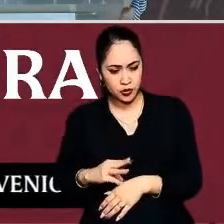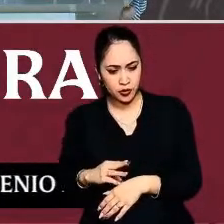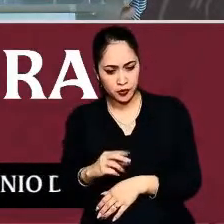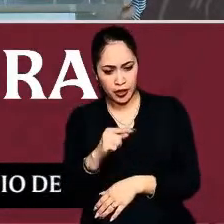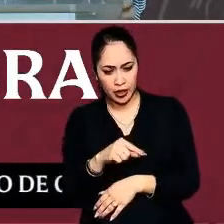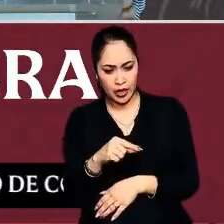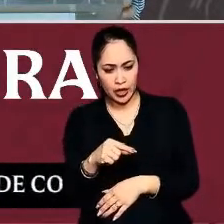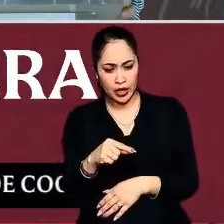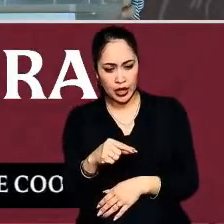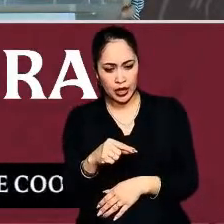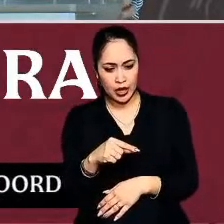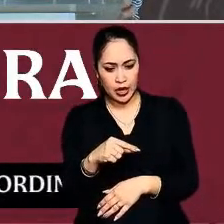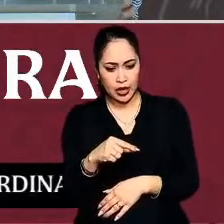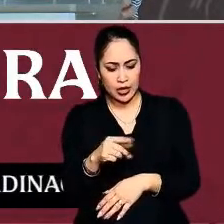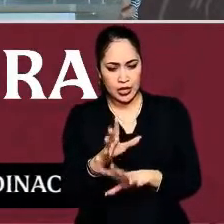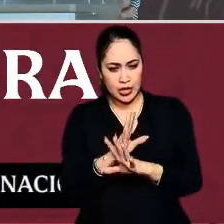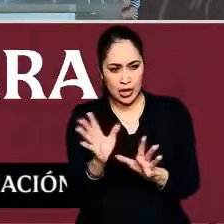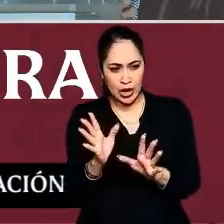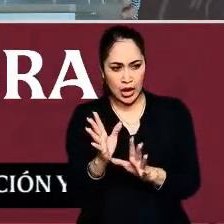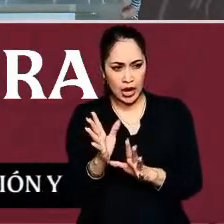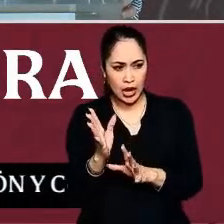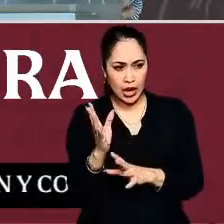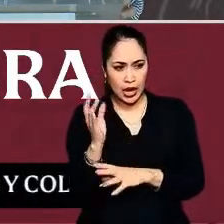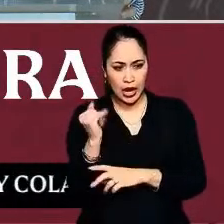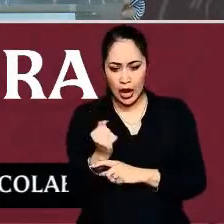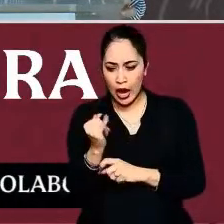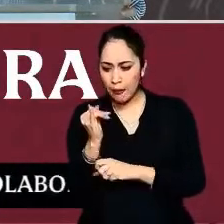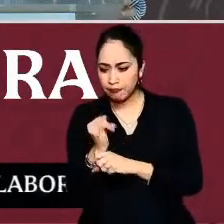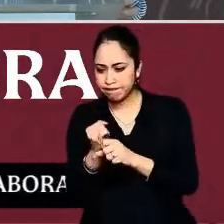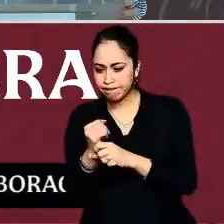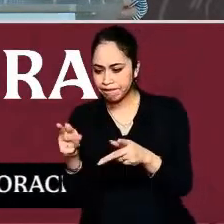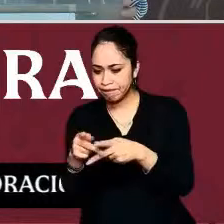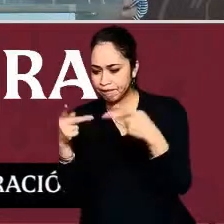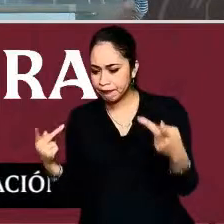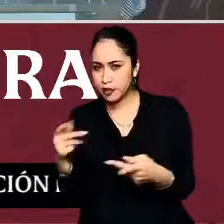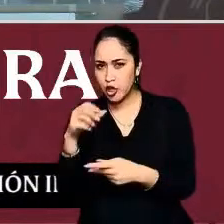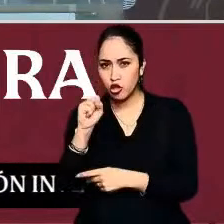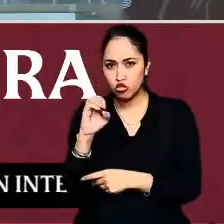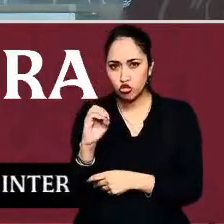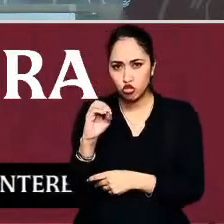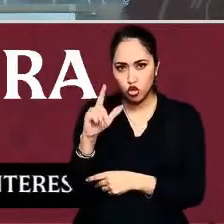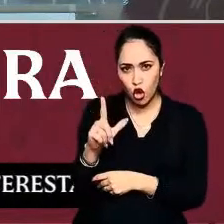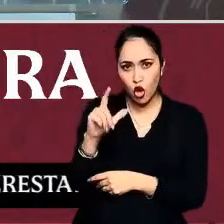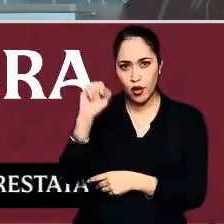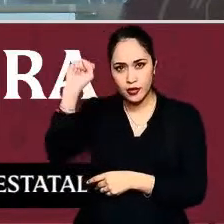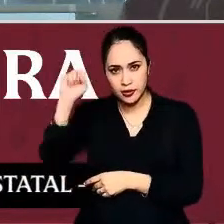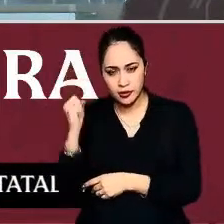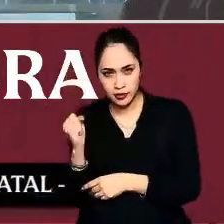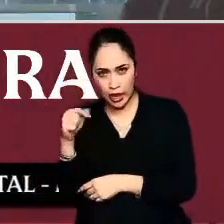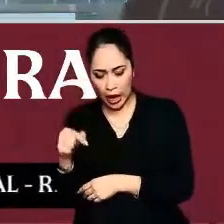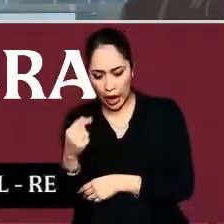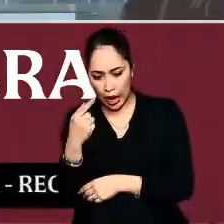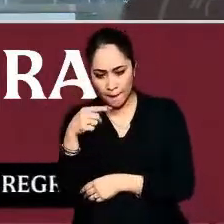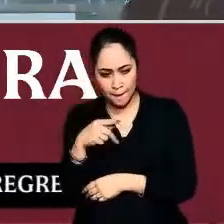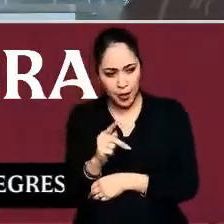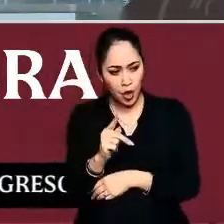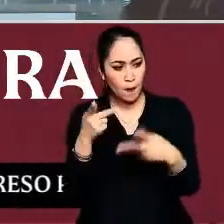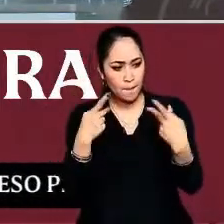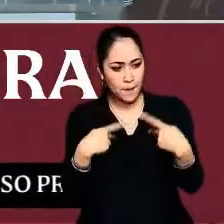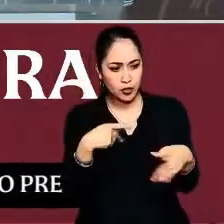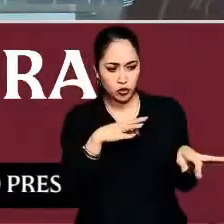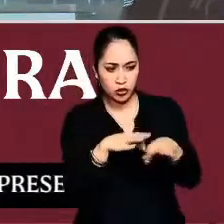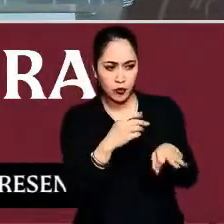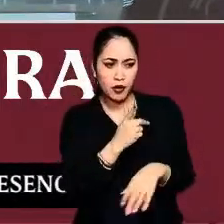policía. Hicimos un recuento en el Sol de Sinaloa en los últimos 8 años y por lo menos hay 9 elementos de la policía